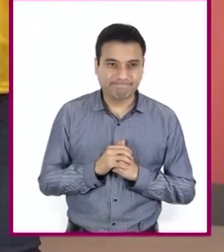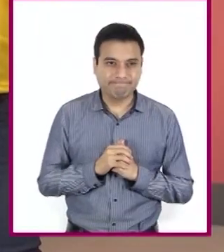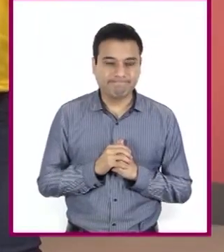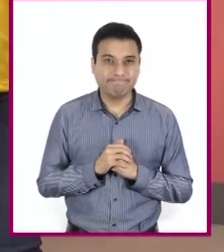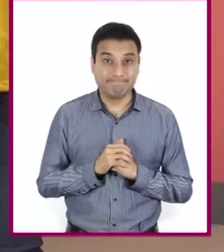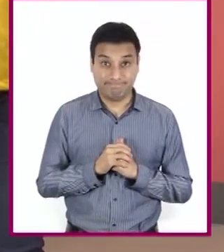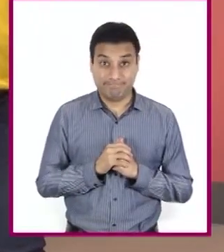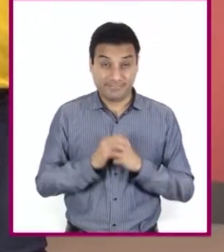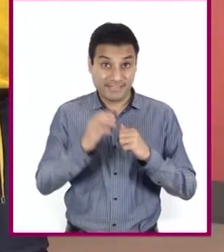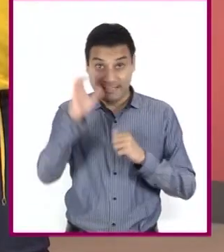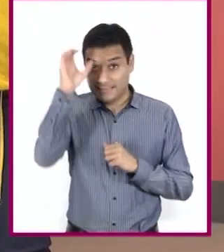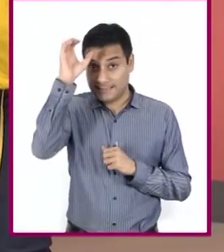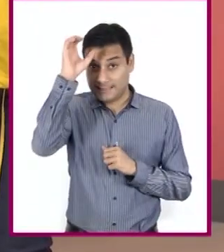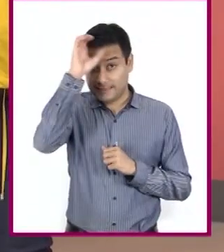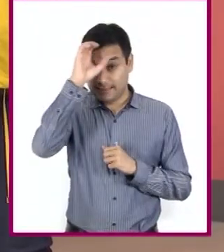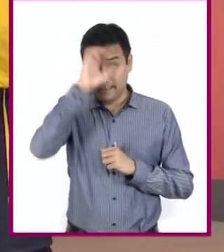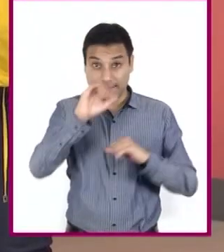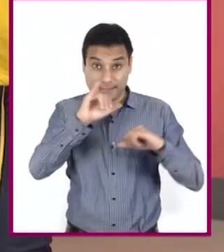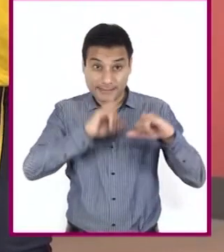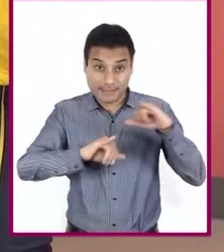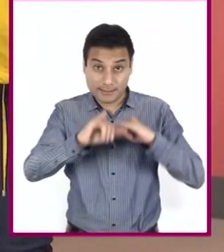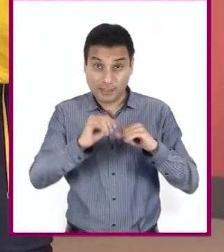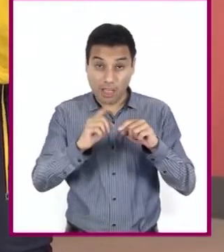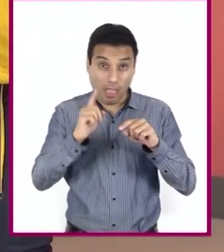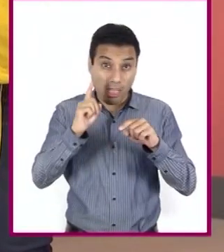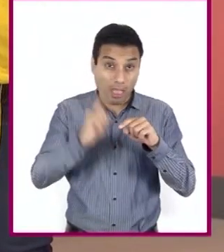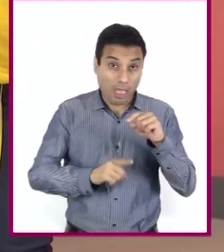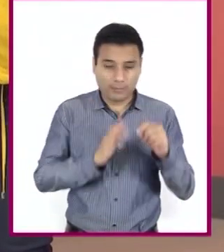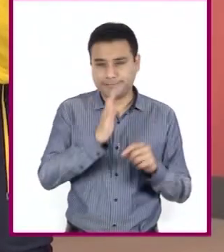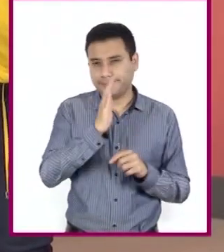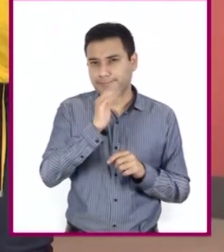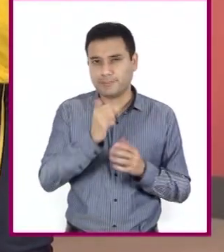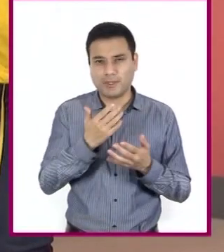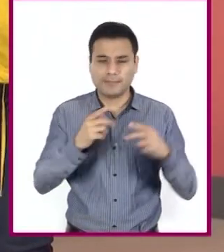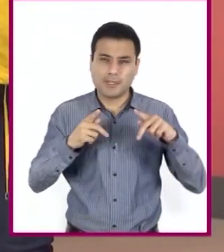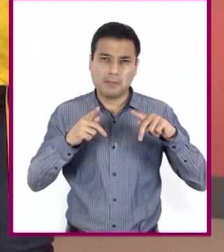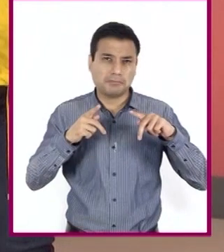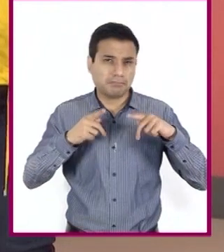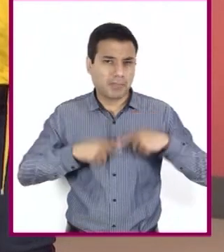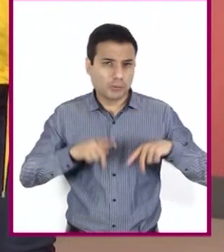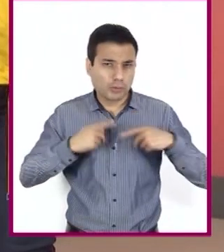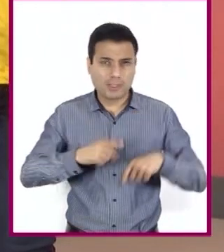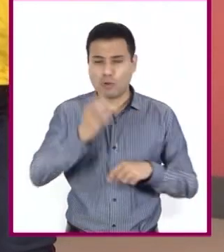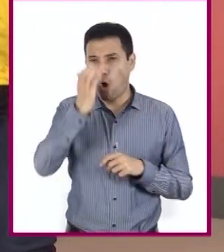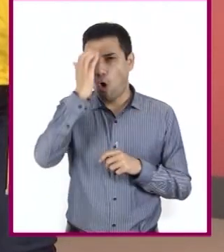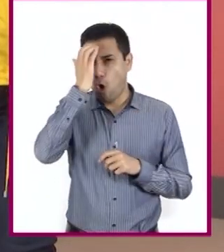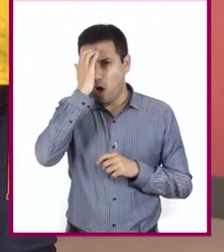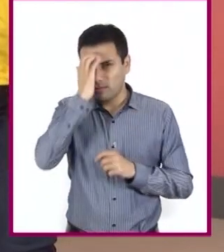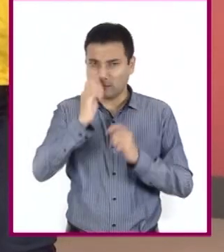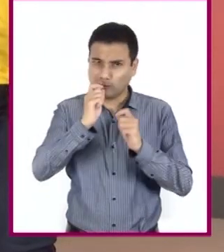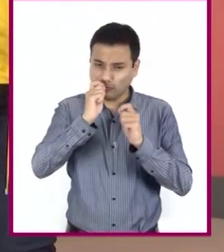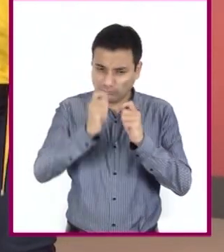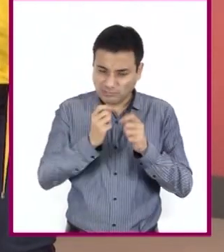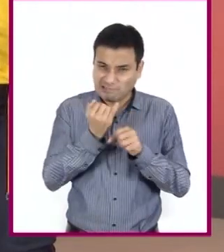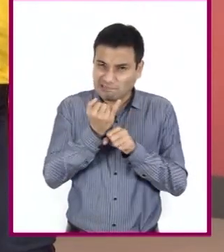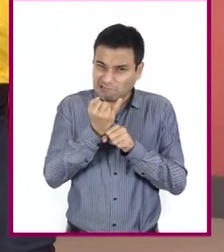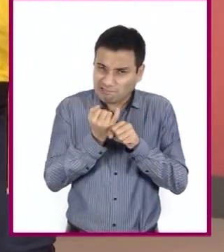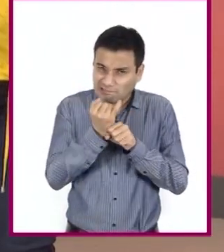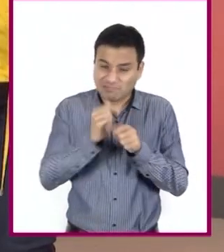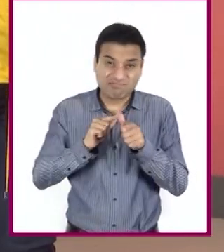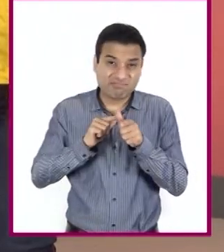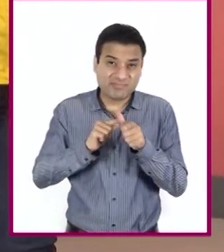La ciencia no puede ser detenida. El hombre acumulará conocimientos sin importar cuáles sean las